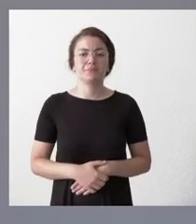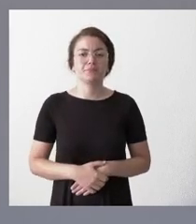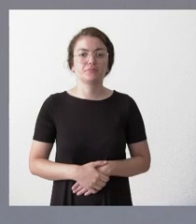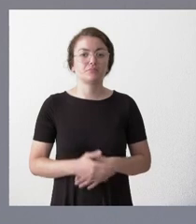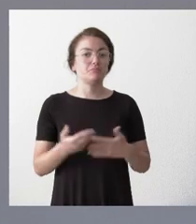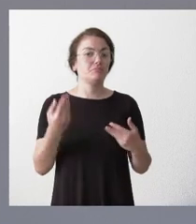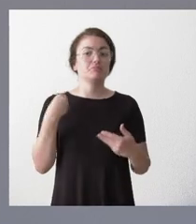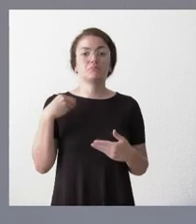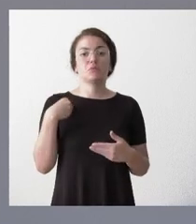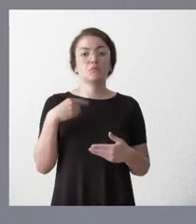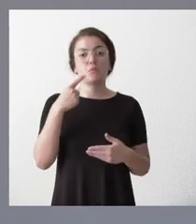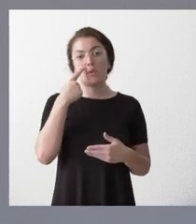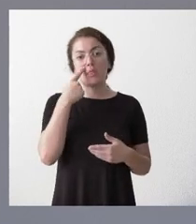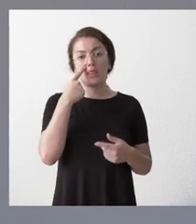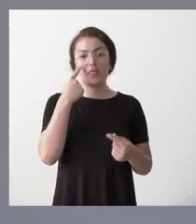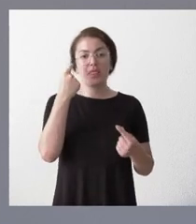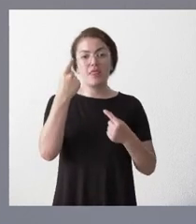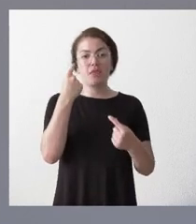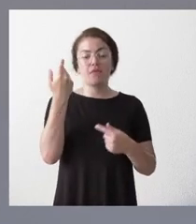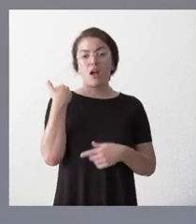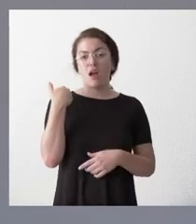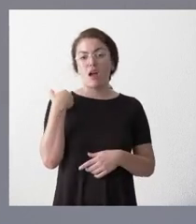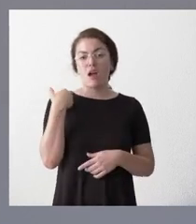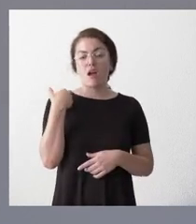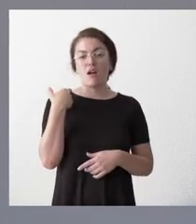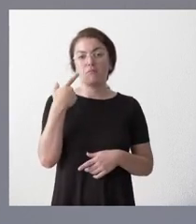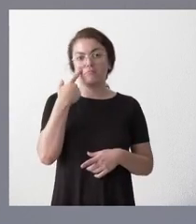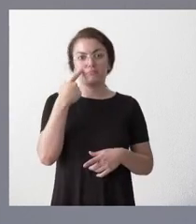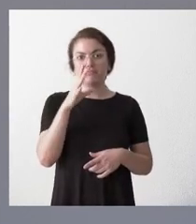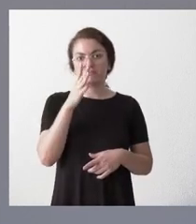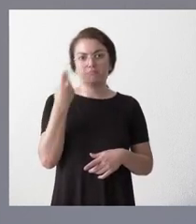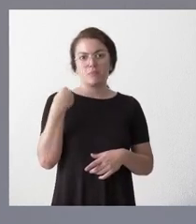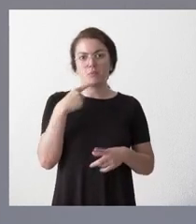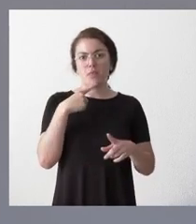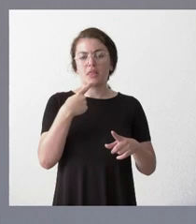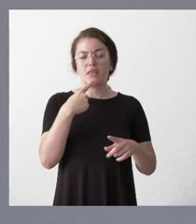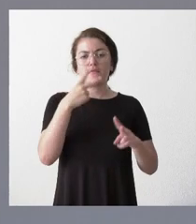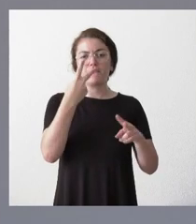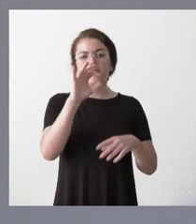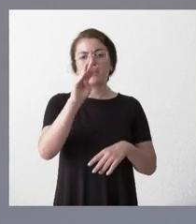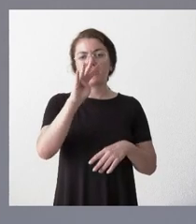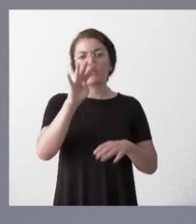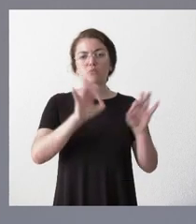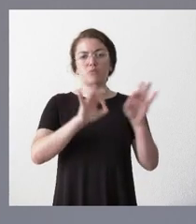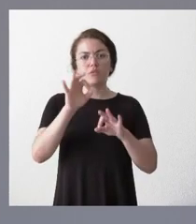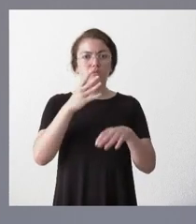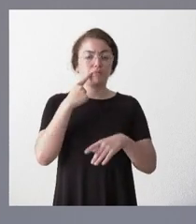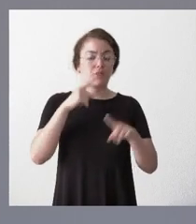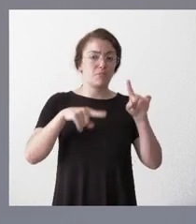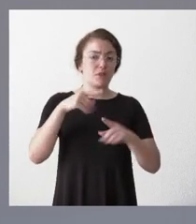esas cifras de las que se hablaba ayer. Para el conjunto de España se hablaba del 24%, pero esto nos pasa a nosotros y al resto de comunidades autónomas.